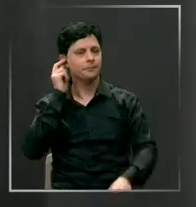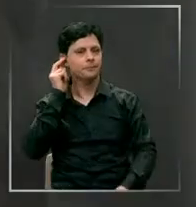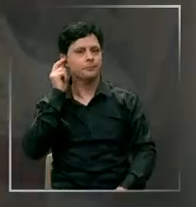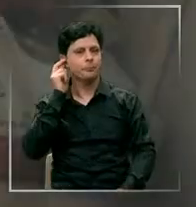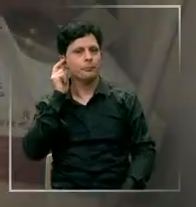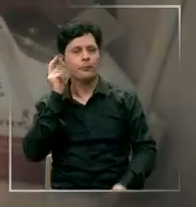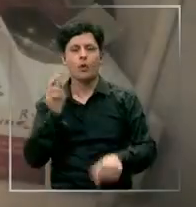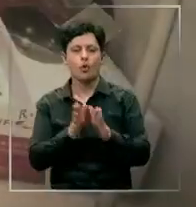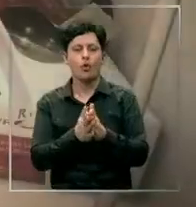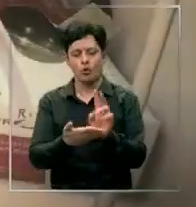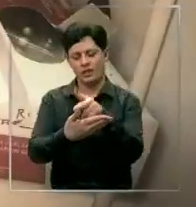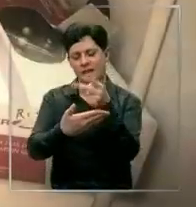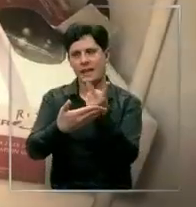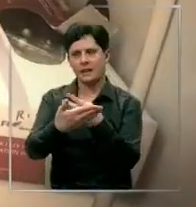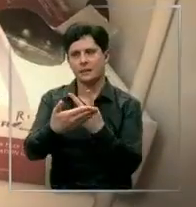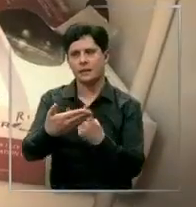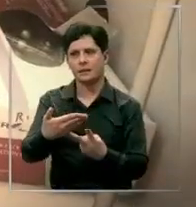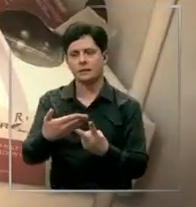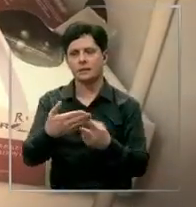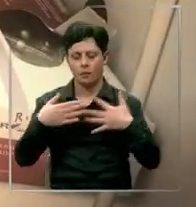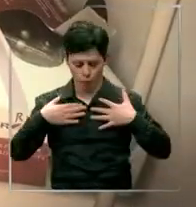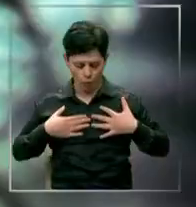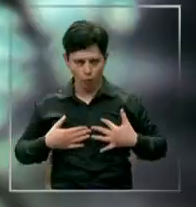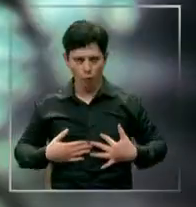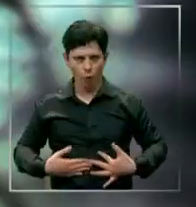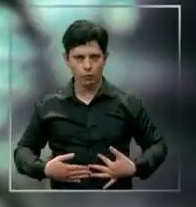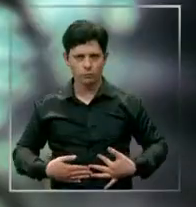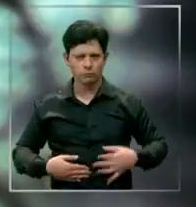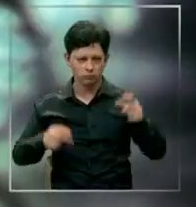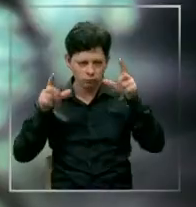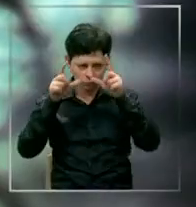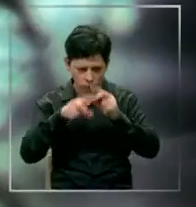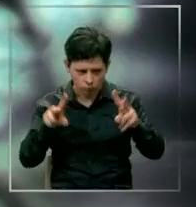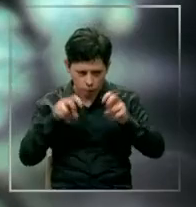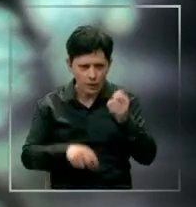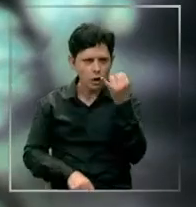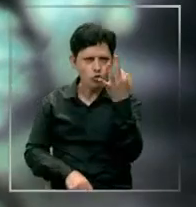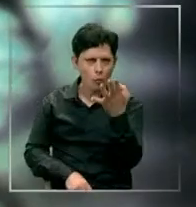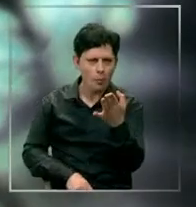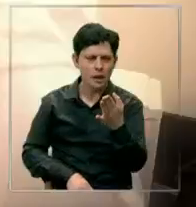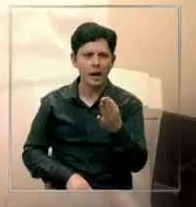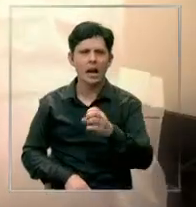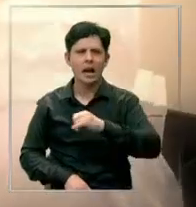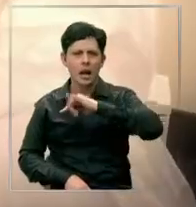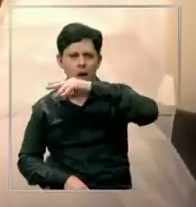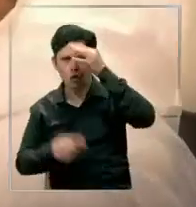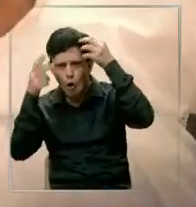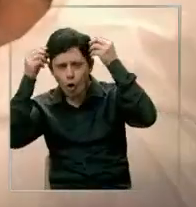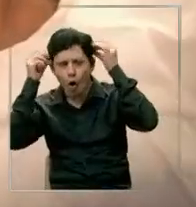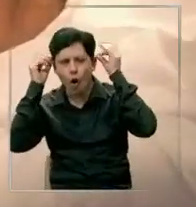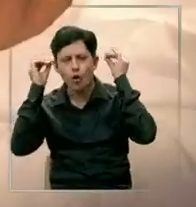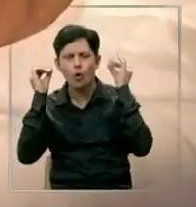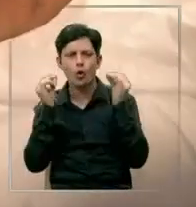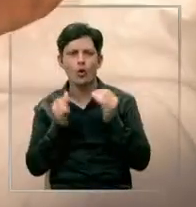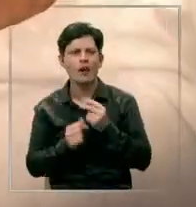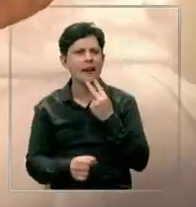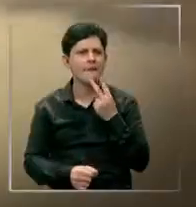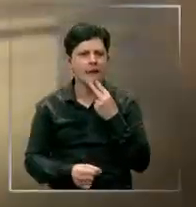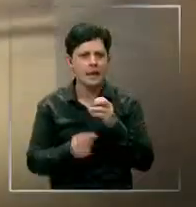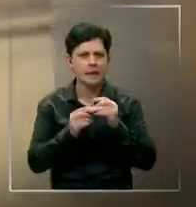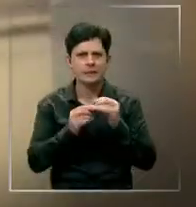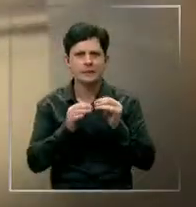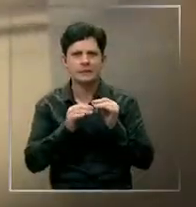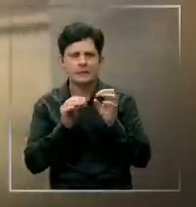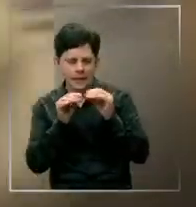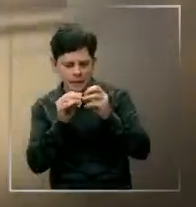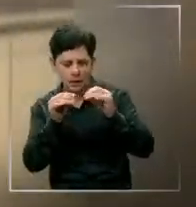Texto de Neruda dedicado a quienes con blusa blanca siguen buscando el signo, el número, el color de la muerte o la vida, descifrando la textura